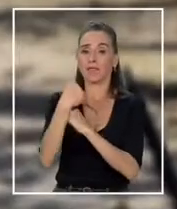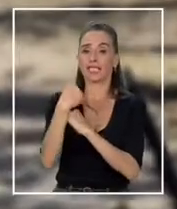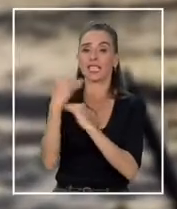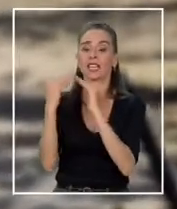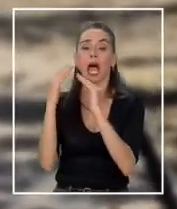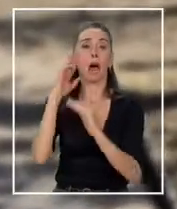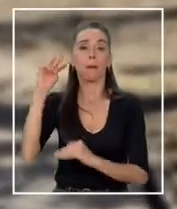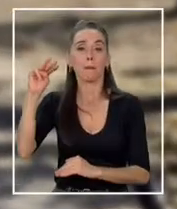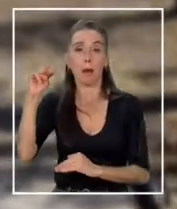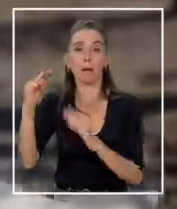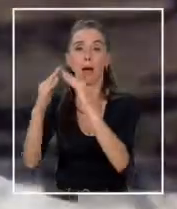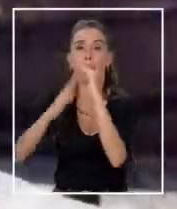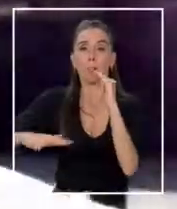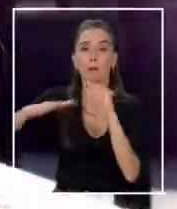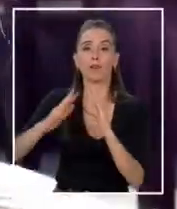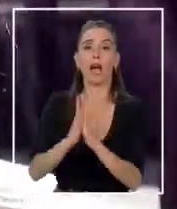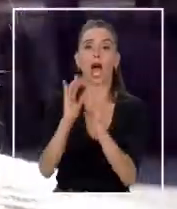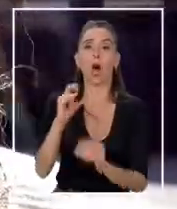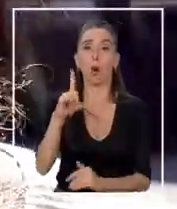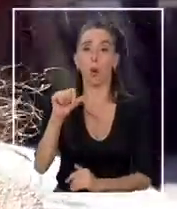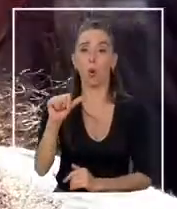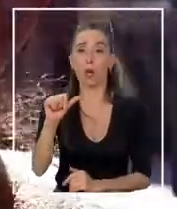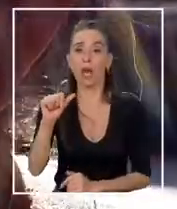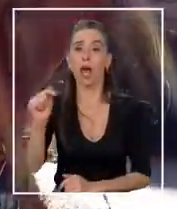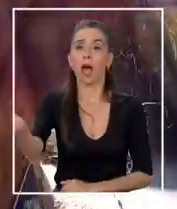de mi mamá, de la población Santa Julia.